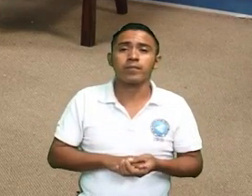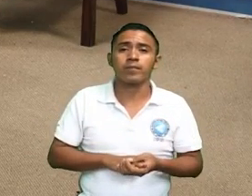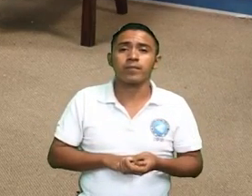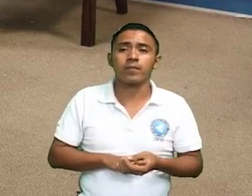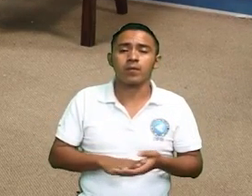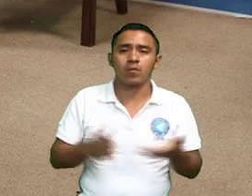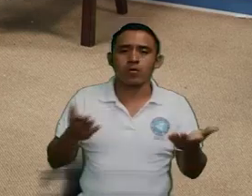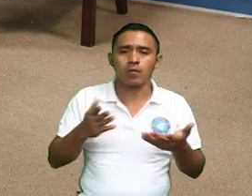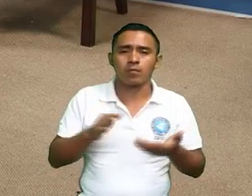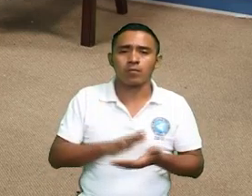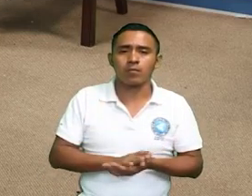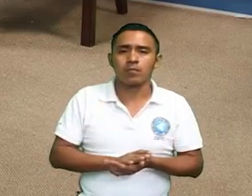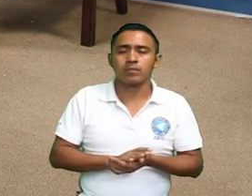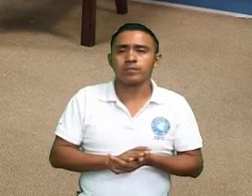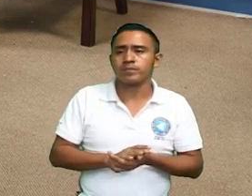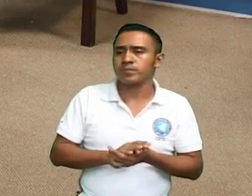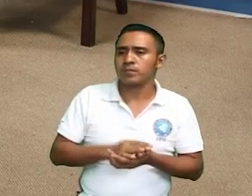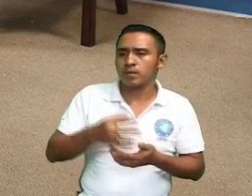con la mucosa gástrica,